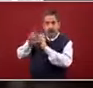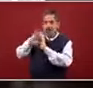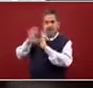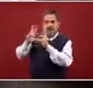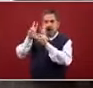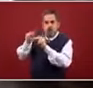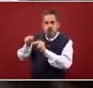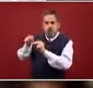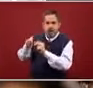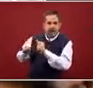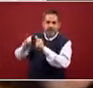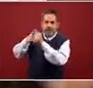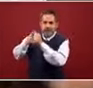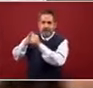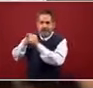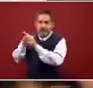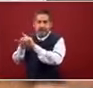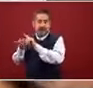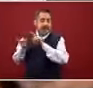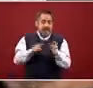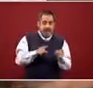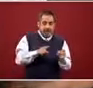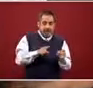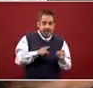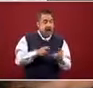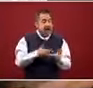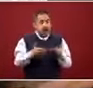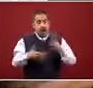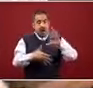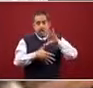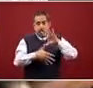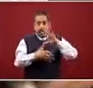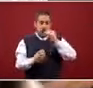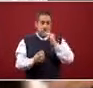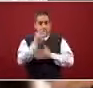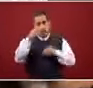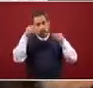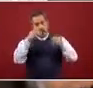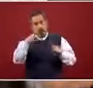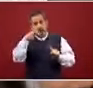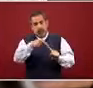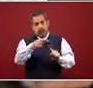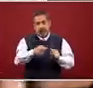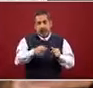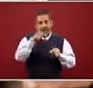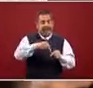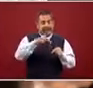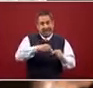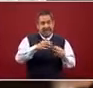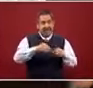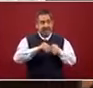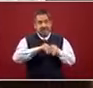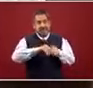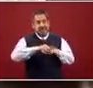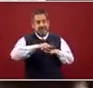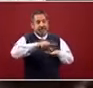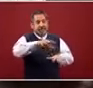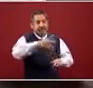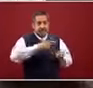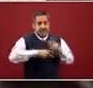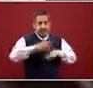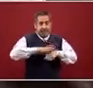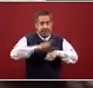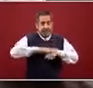foco principal y tal vez América se convierta en el nuevo foco importante de expansión y de